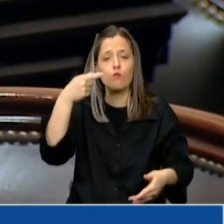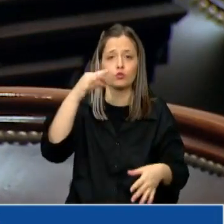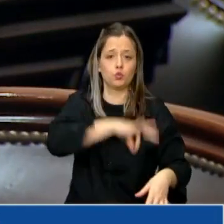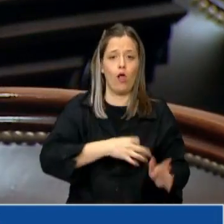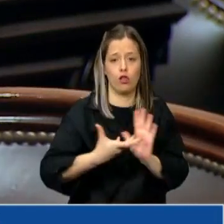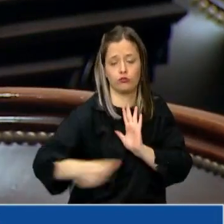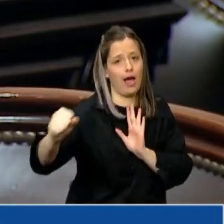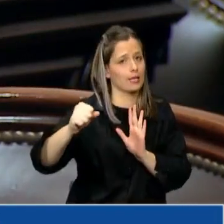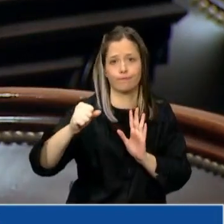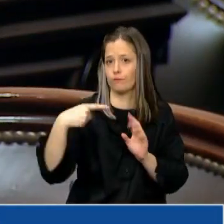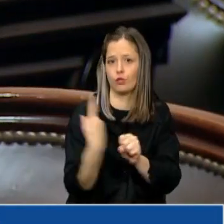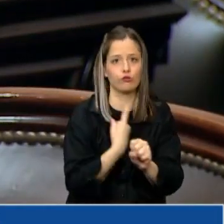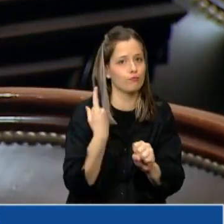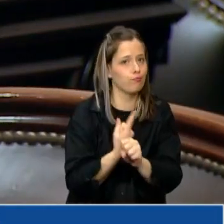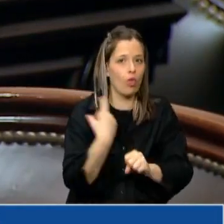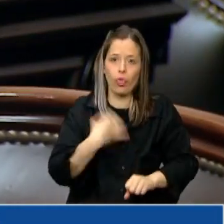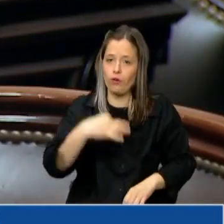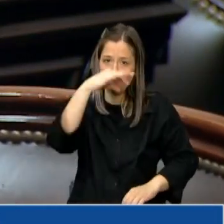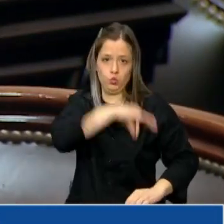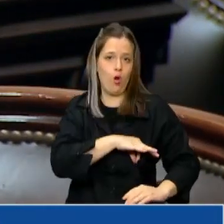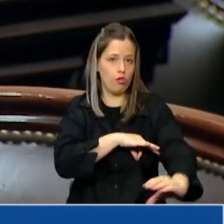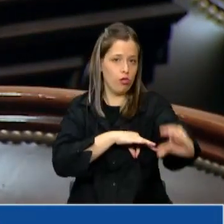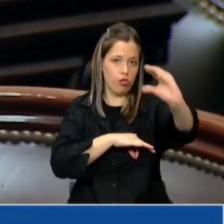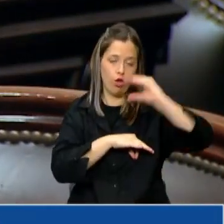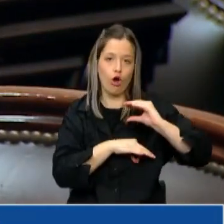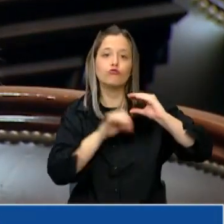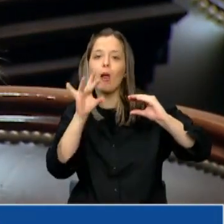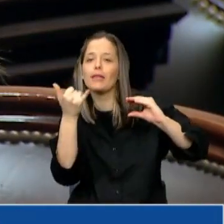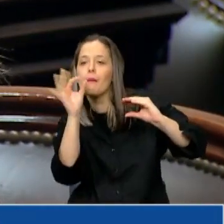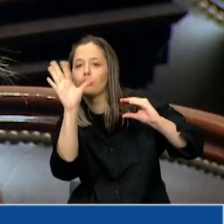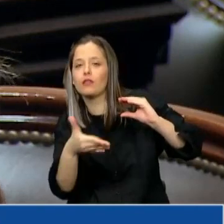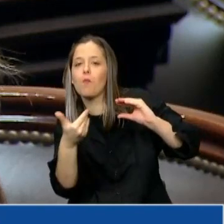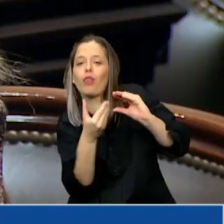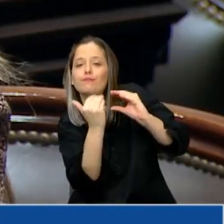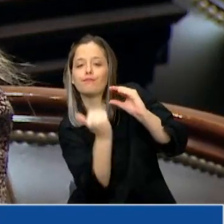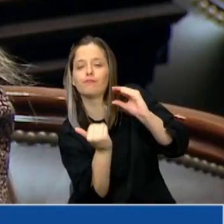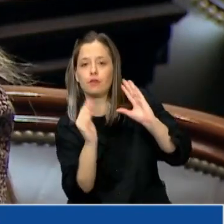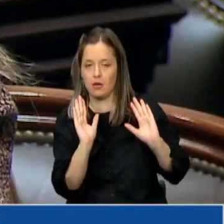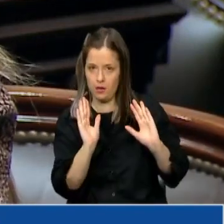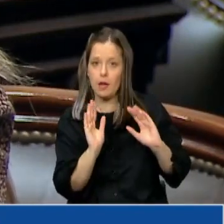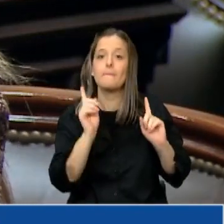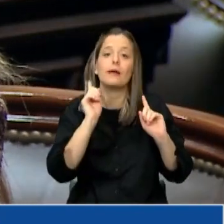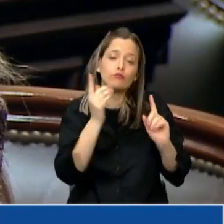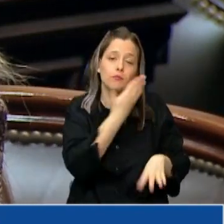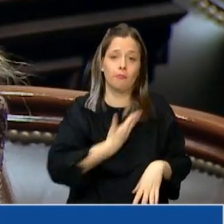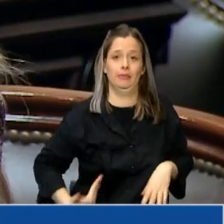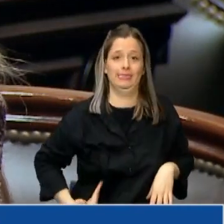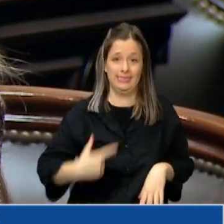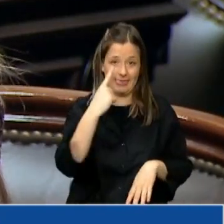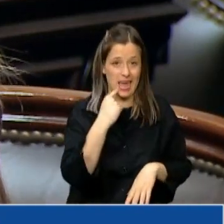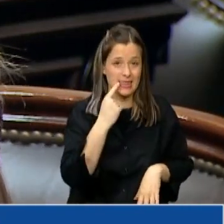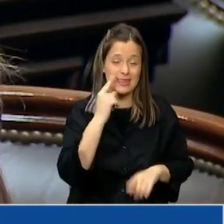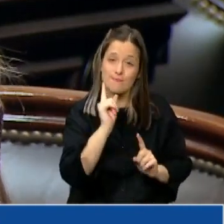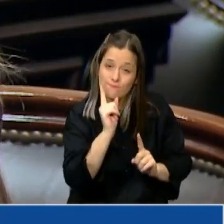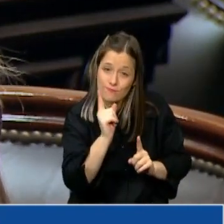mínimo vital y móvil y solo embargable parcialmente en la parte que lo exceda. En consecuencia, señor presidente, el